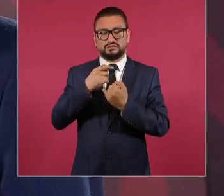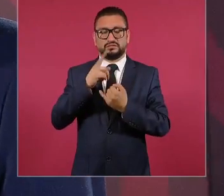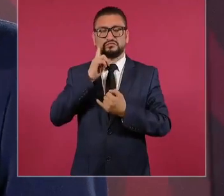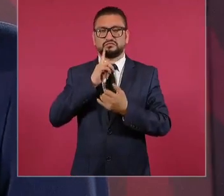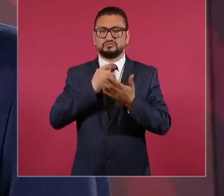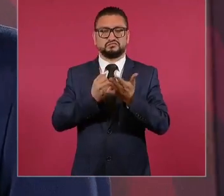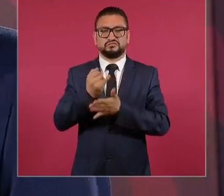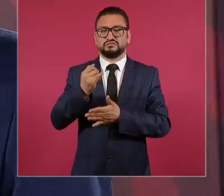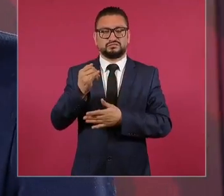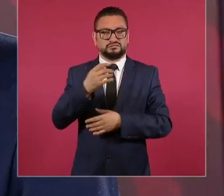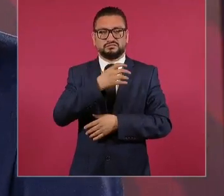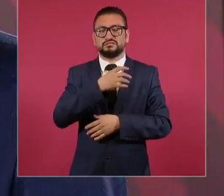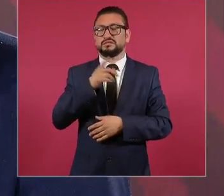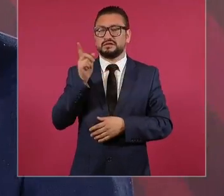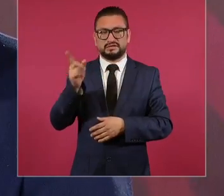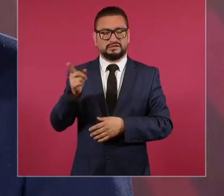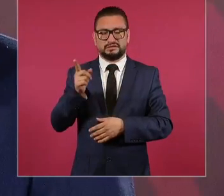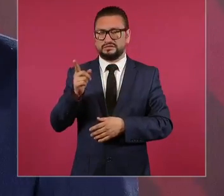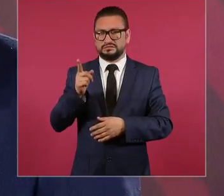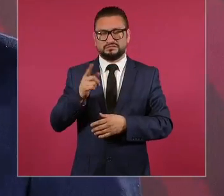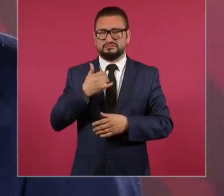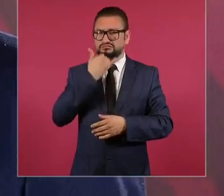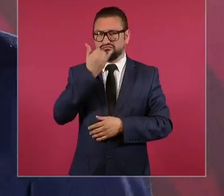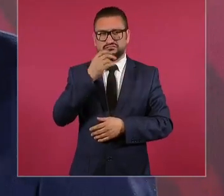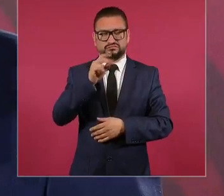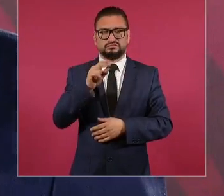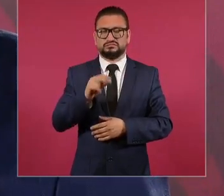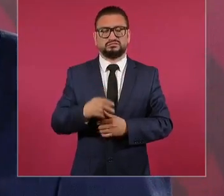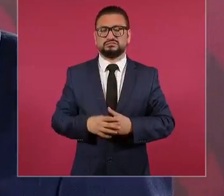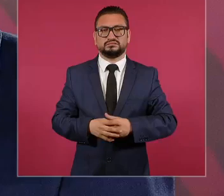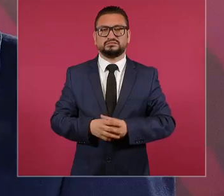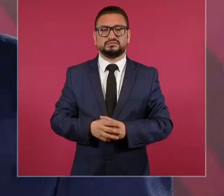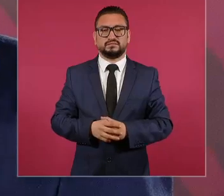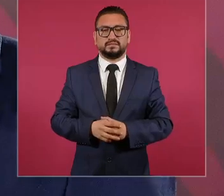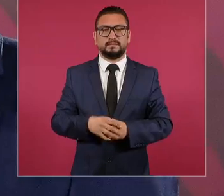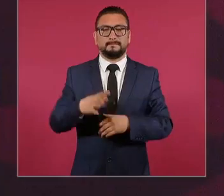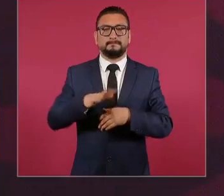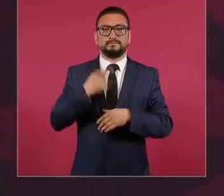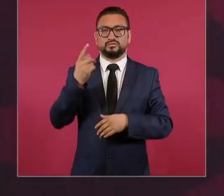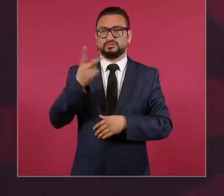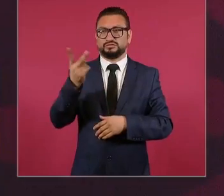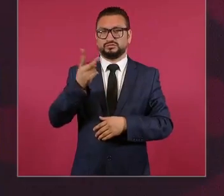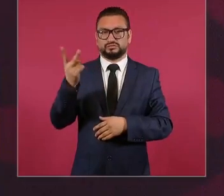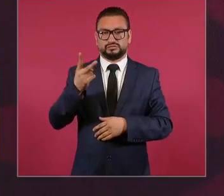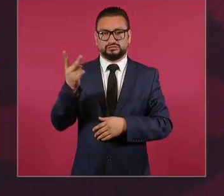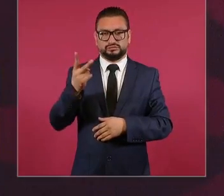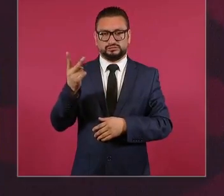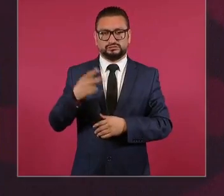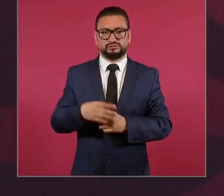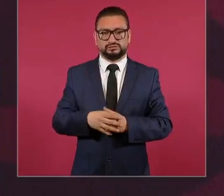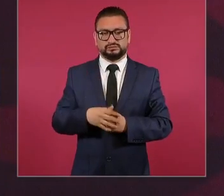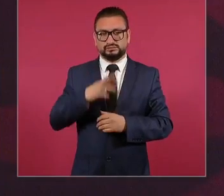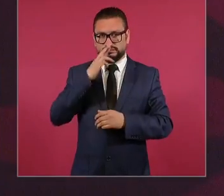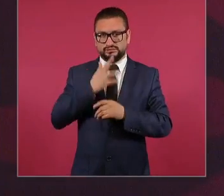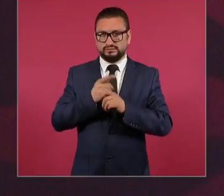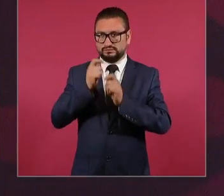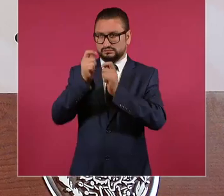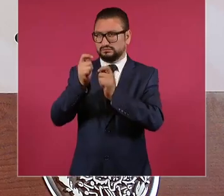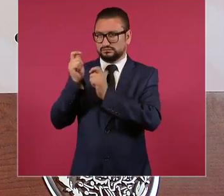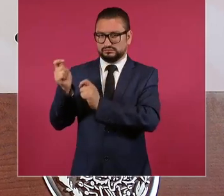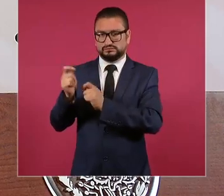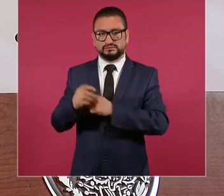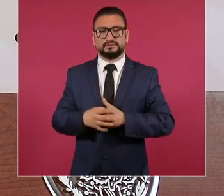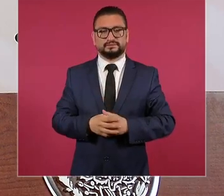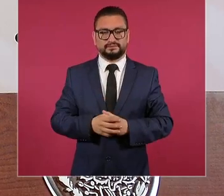se va a equivocar porque los dos que se nombraron